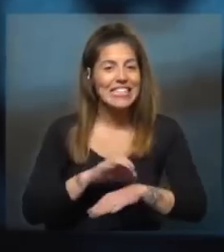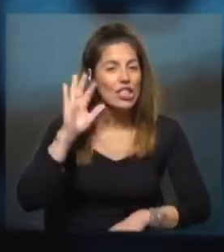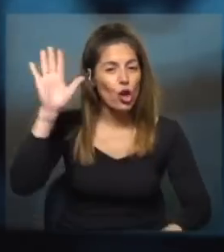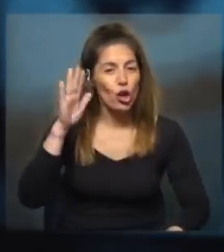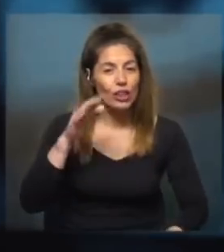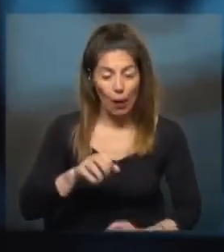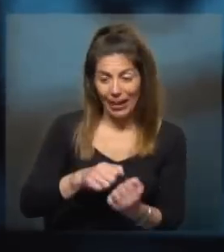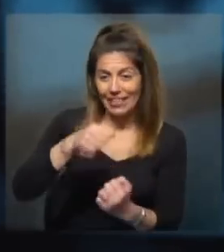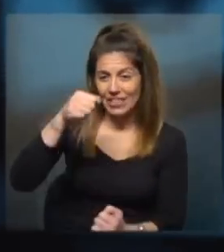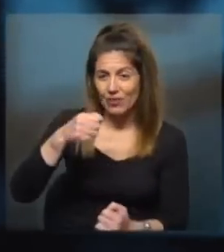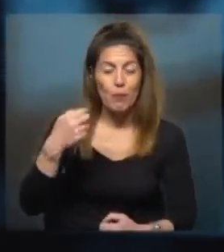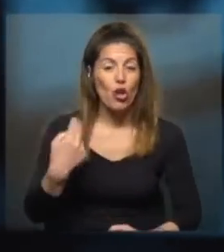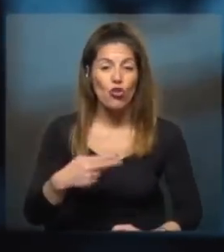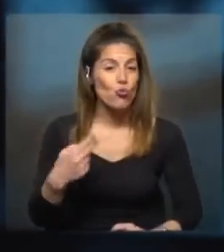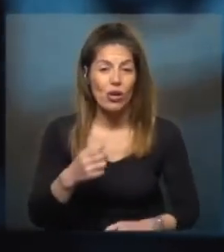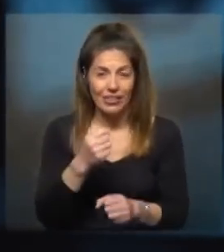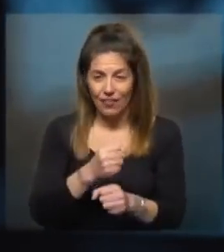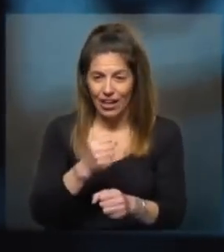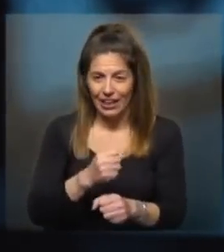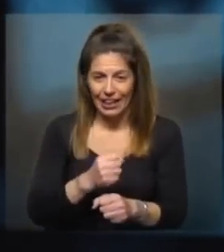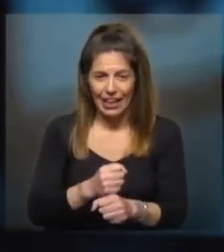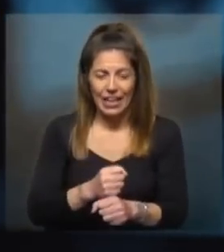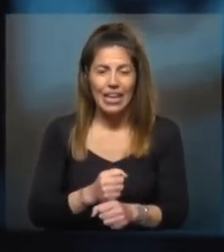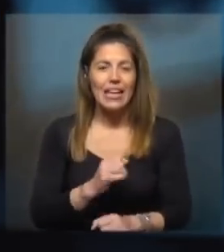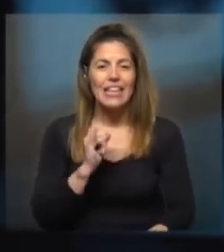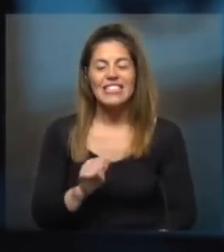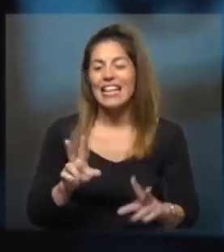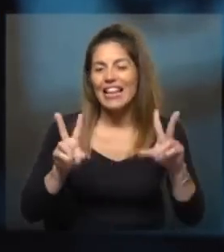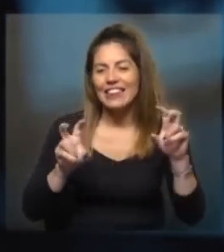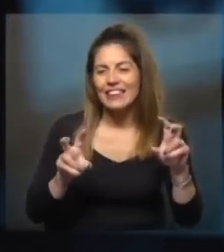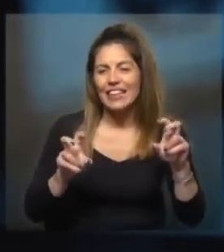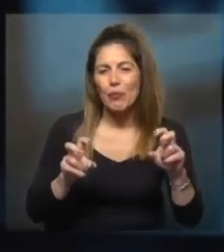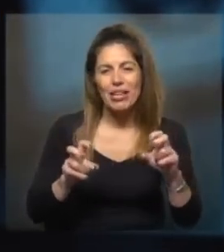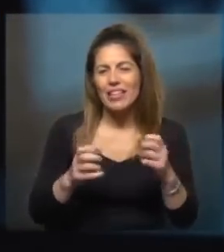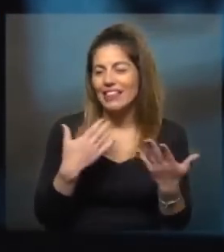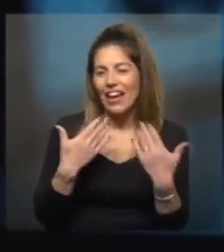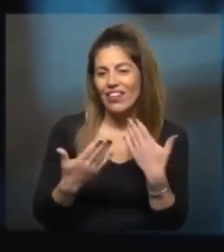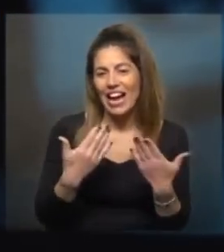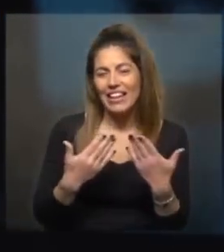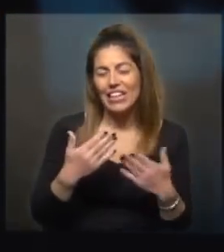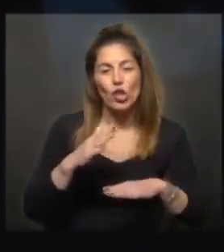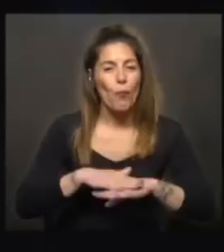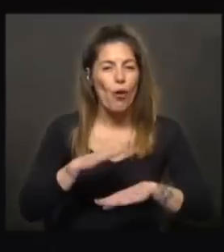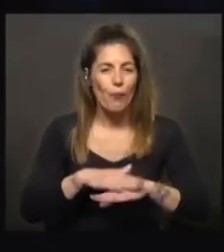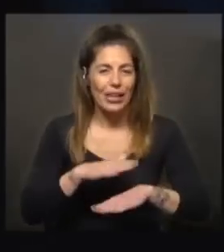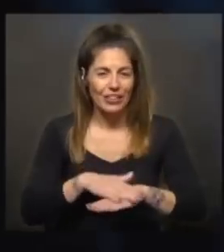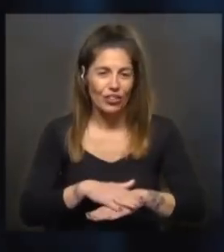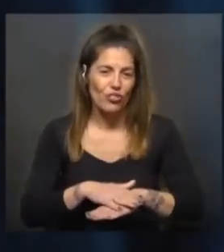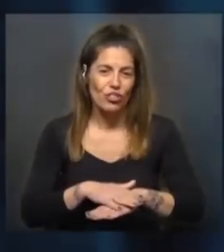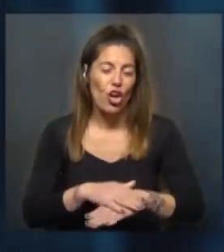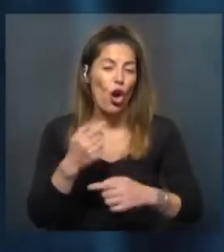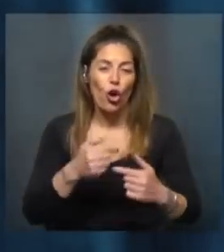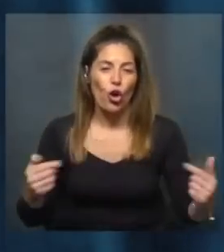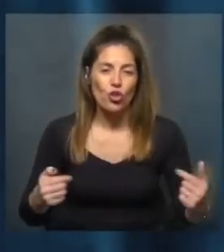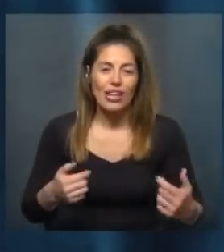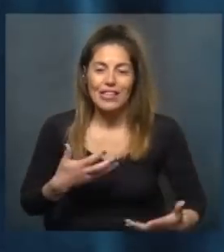y bueno han sido por supuesto temas de tratar en estas instancias terapéuticas que son cosas que